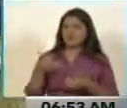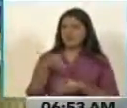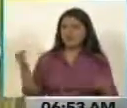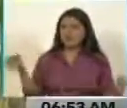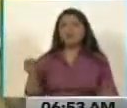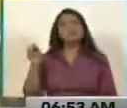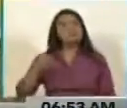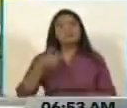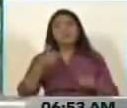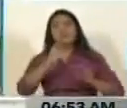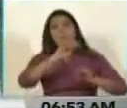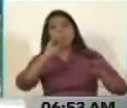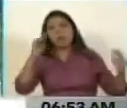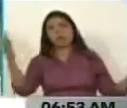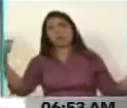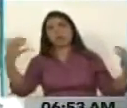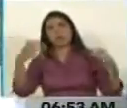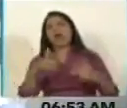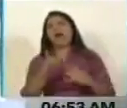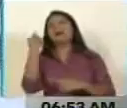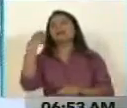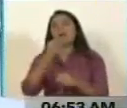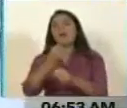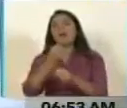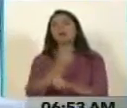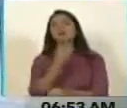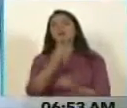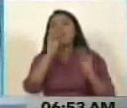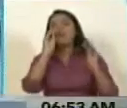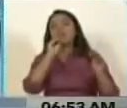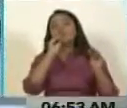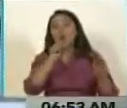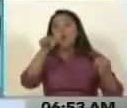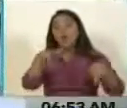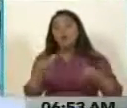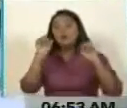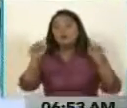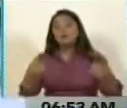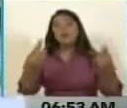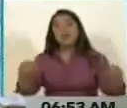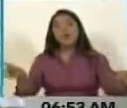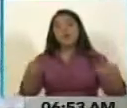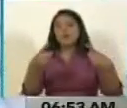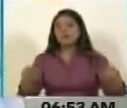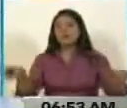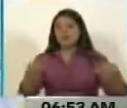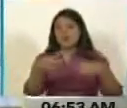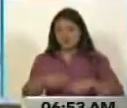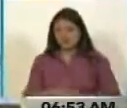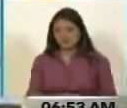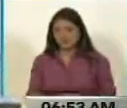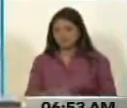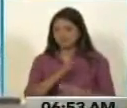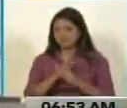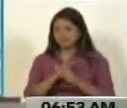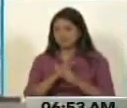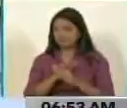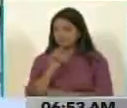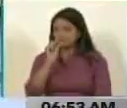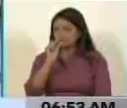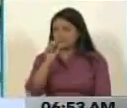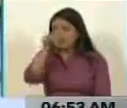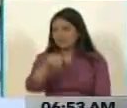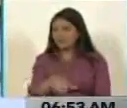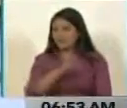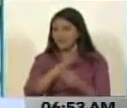tremenda convocatoria. Ayer trabajamos solamente el área de formación y hoy ya comenzamos con los conciertos y las rondas promocionales. Eso me lo vas a contar en un ratico nada más. Vamos a la